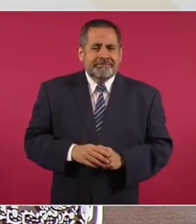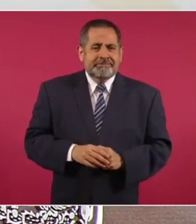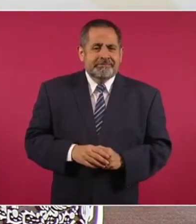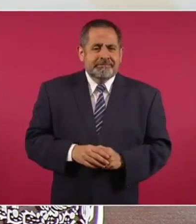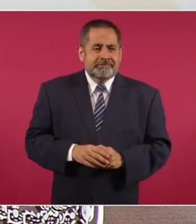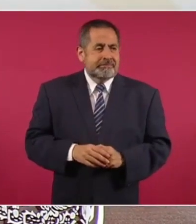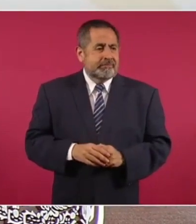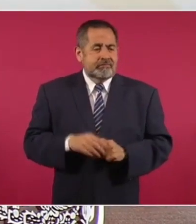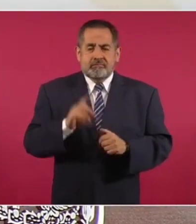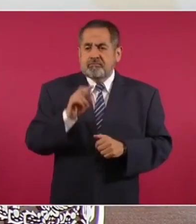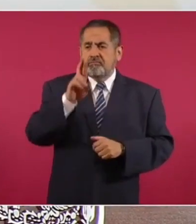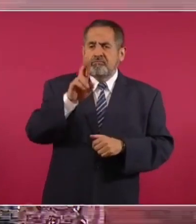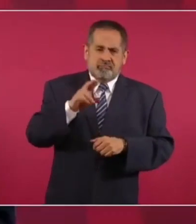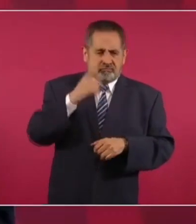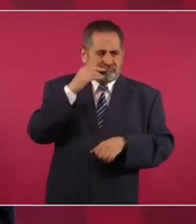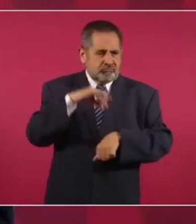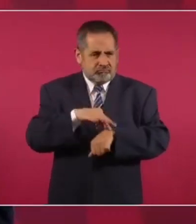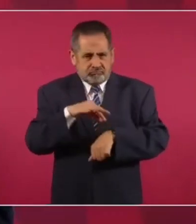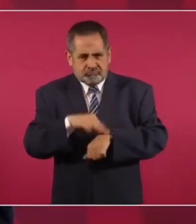en medicina,